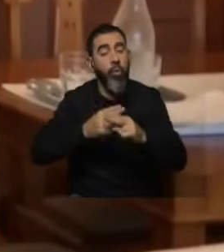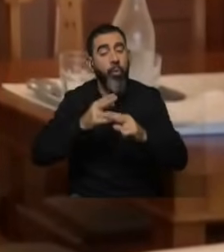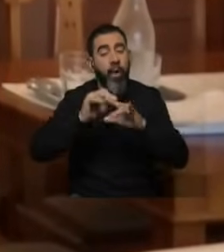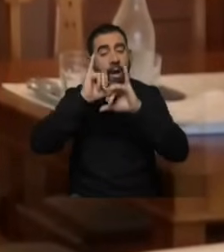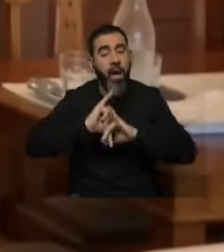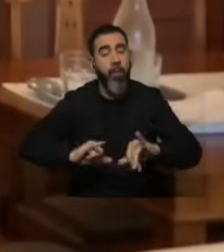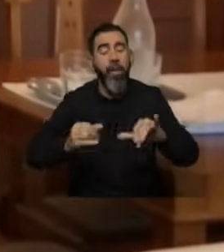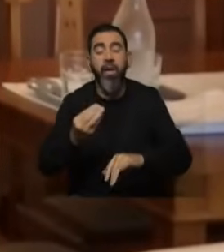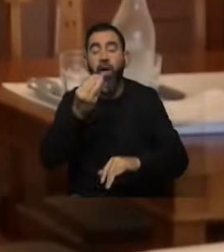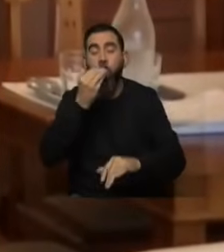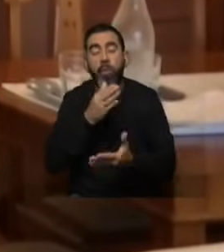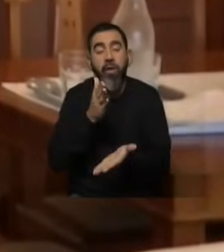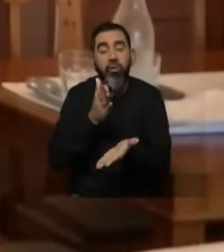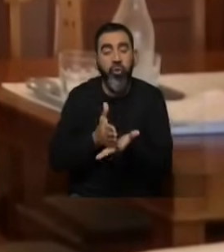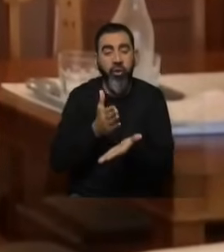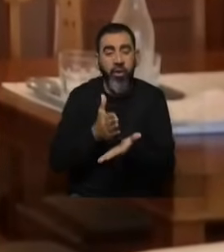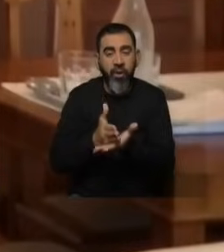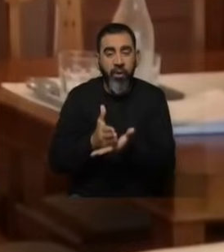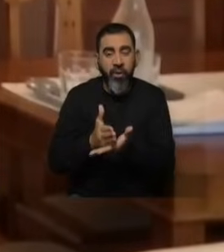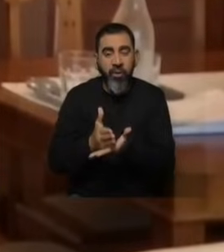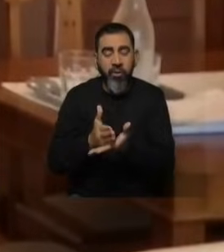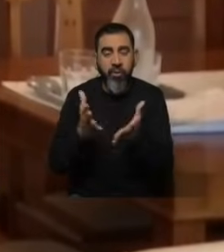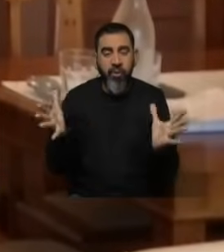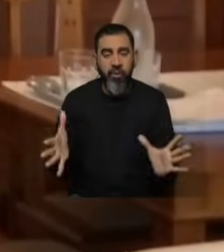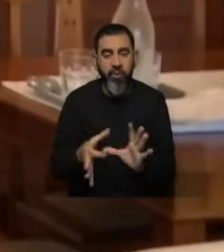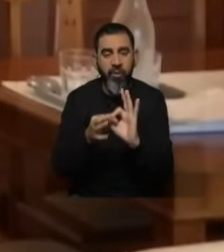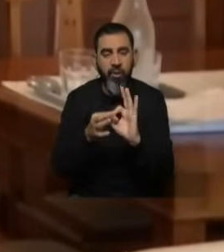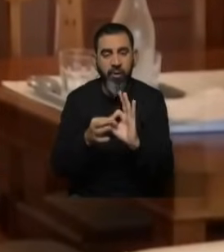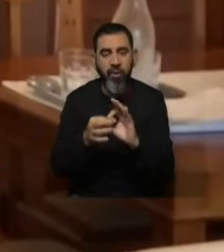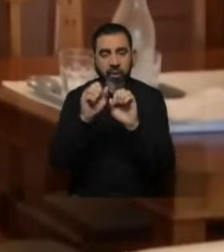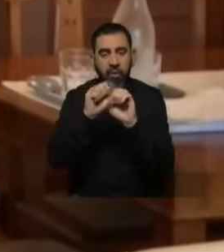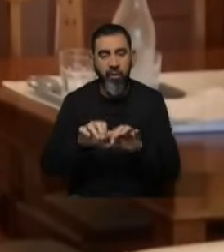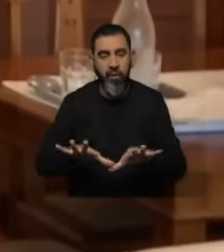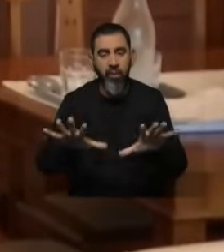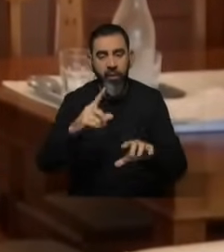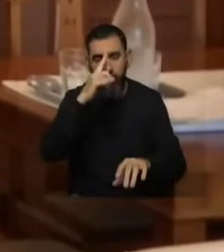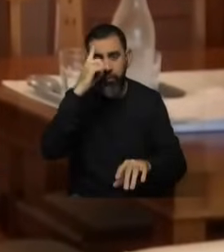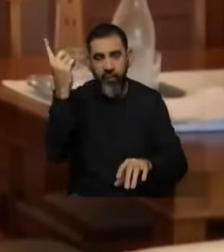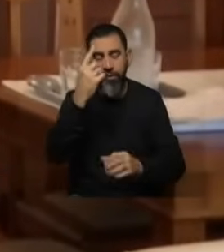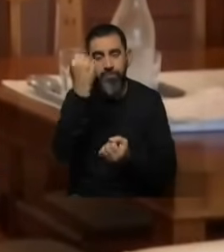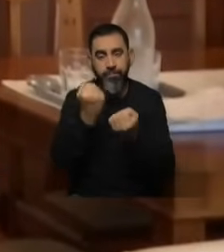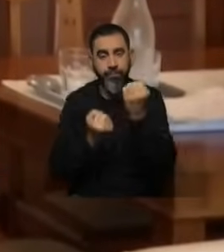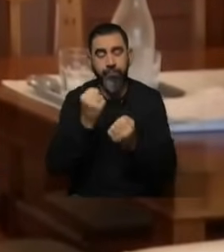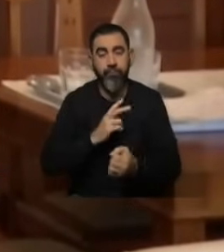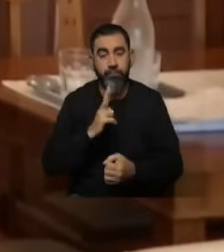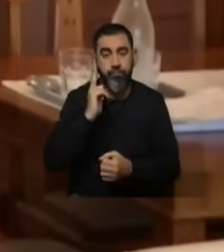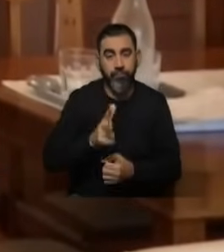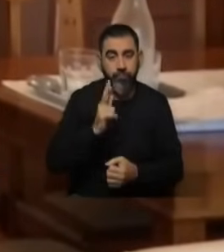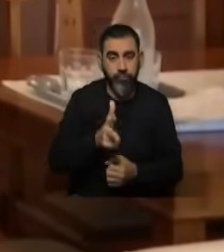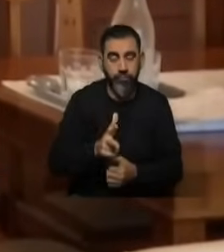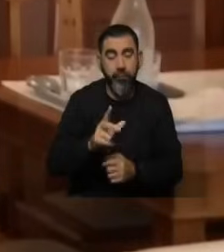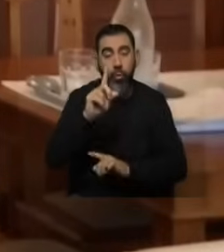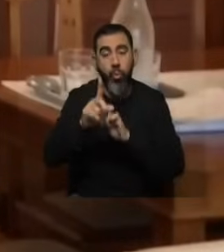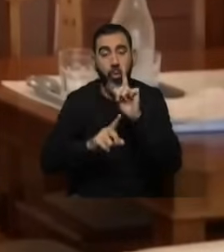comida solidaria y es una unión entre la red de internacional de economía humana la